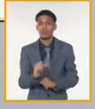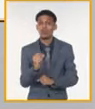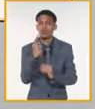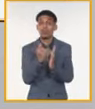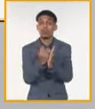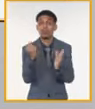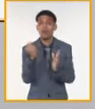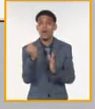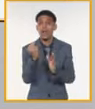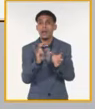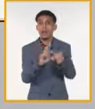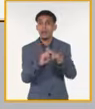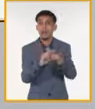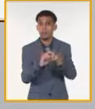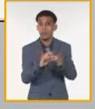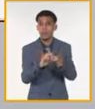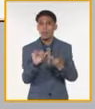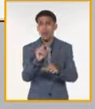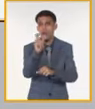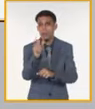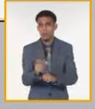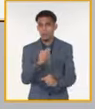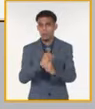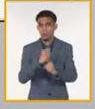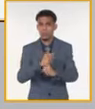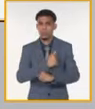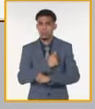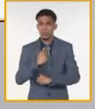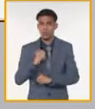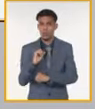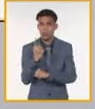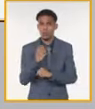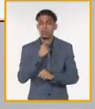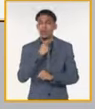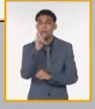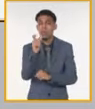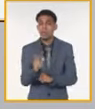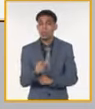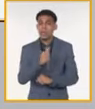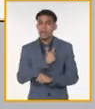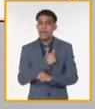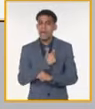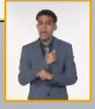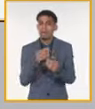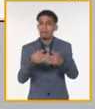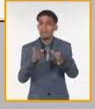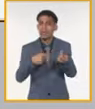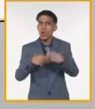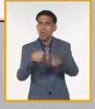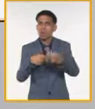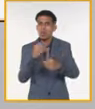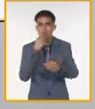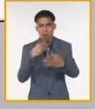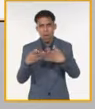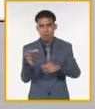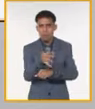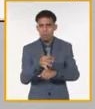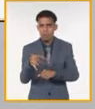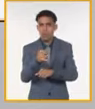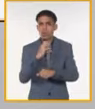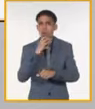nuevos actores también cuando ese nuevo actor en el proceso de desarrollo quiere abrir un establecimiento en ese municipio o en otro también a través de la